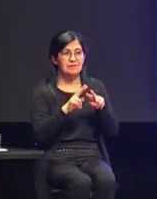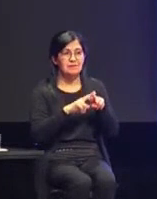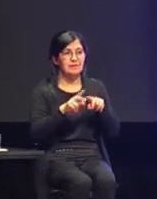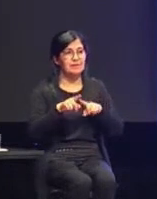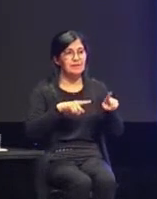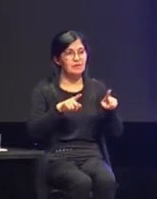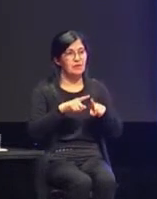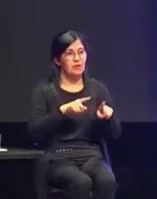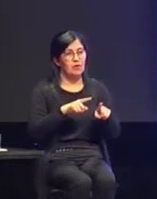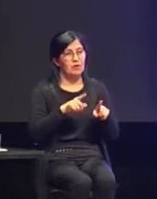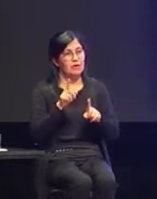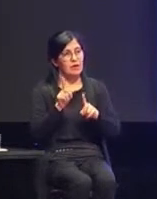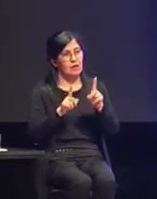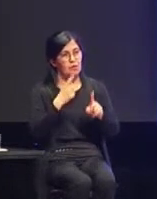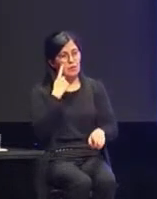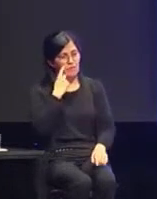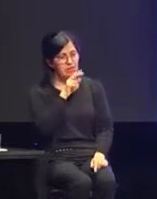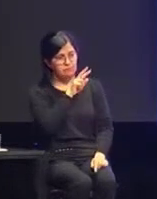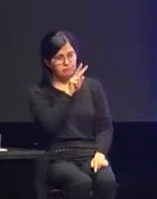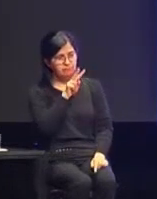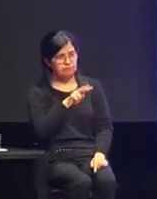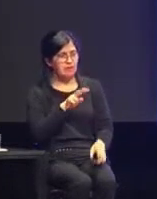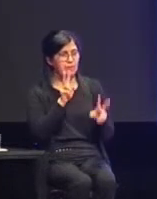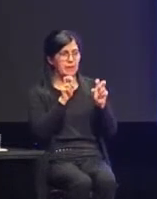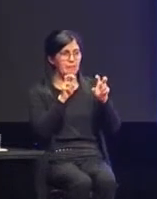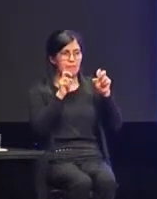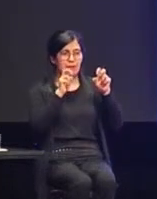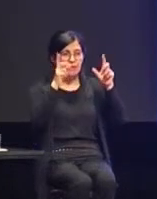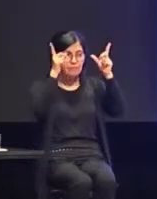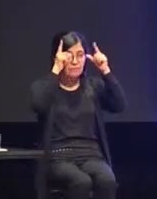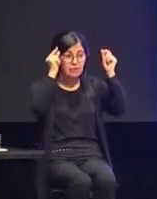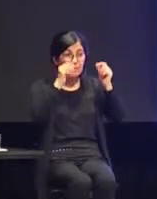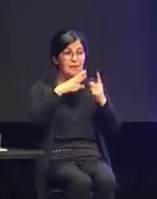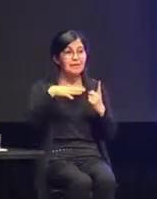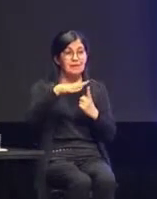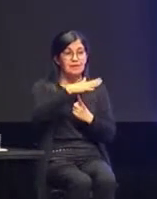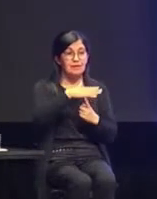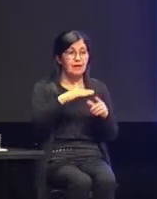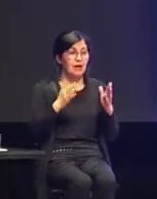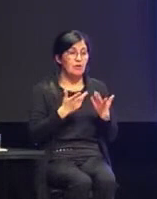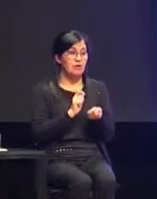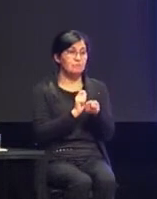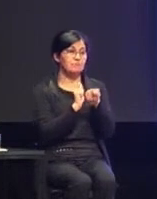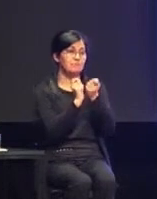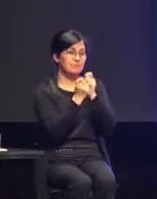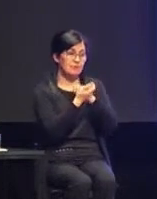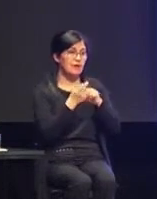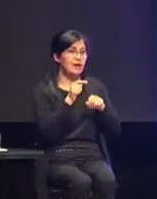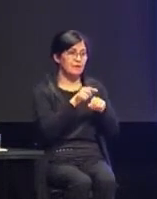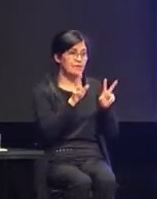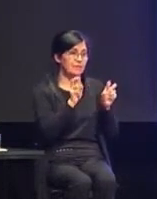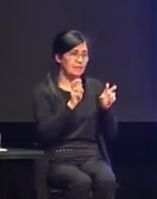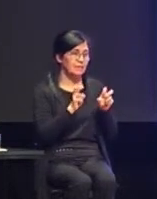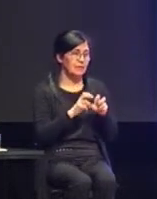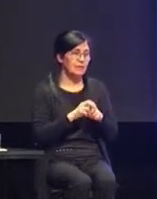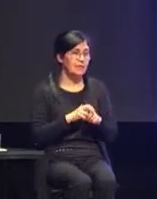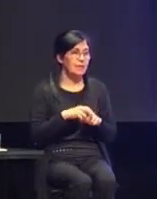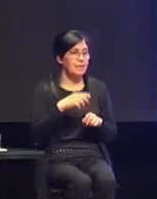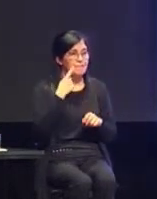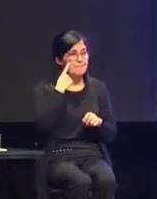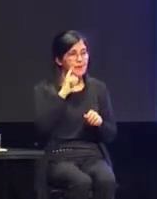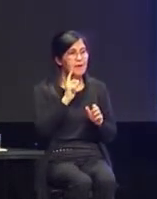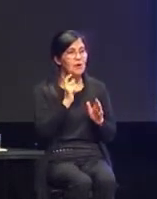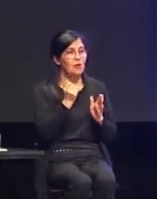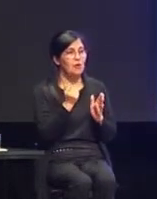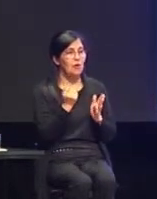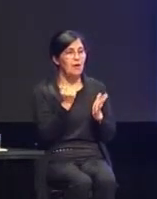ve muchas cosas del área de enfermería y que actualmente como se está modificando, pero las